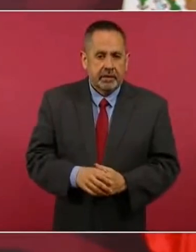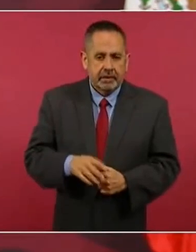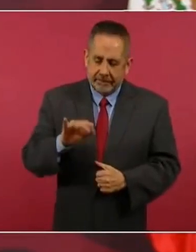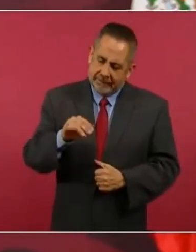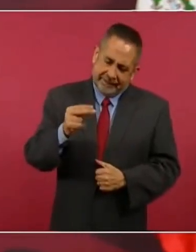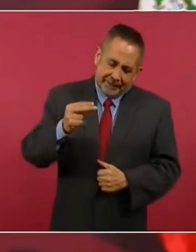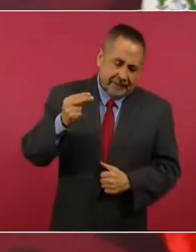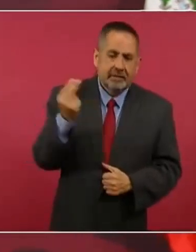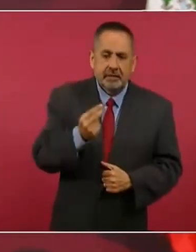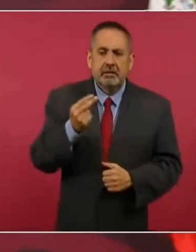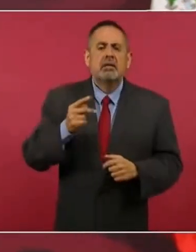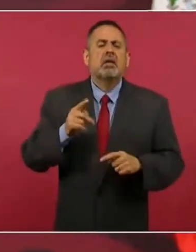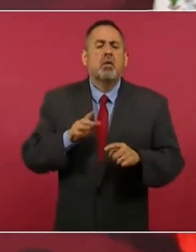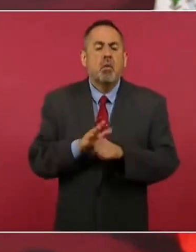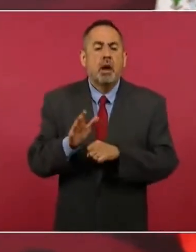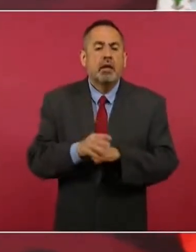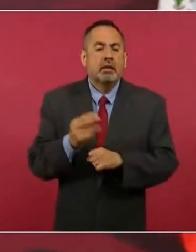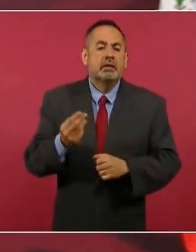necesitamos